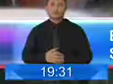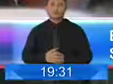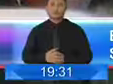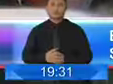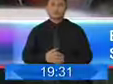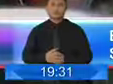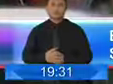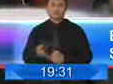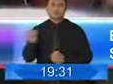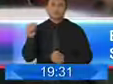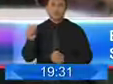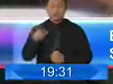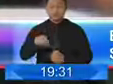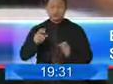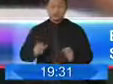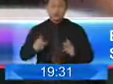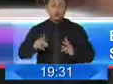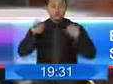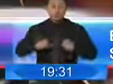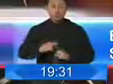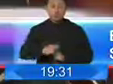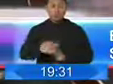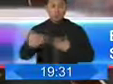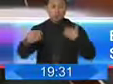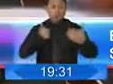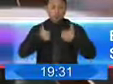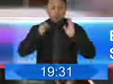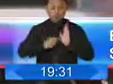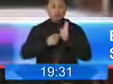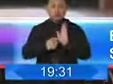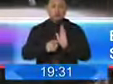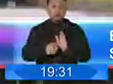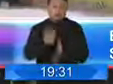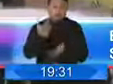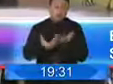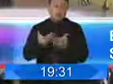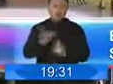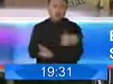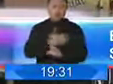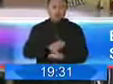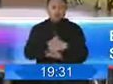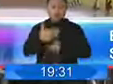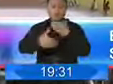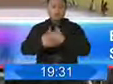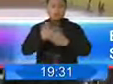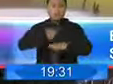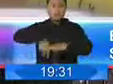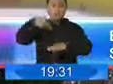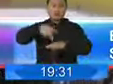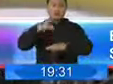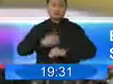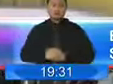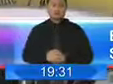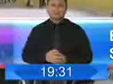Para los chicos es una oportunidad para mostrar su talento y, por qué no, hacer de la música una profesión.